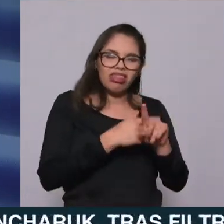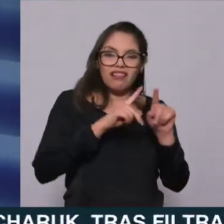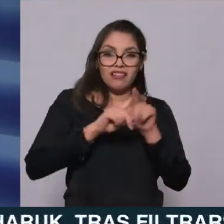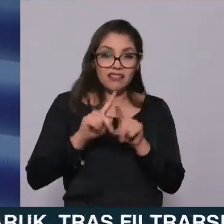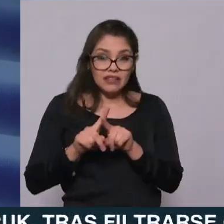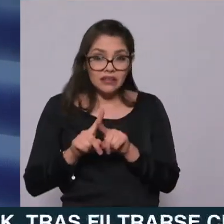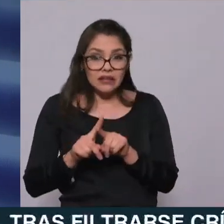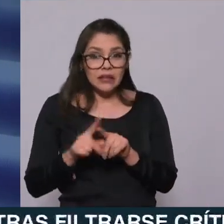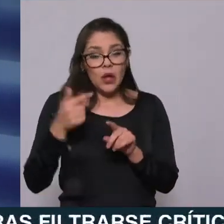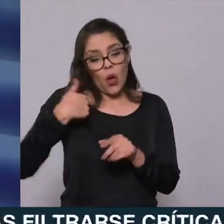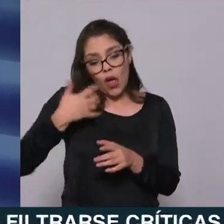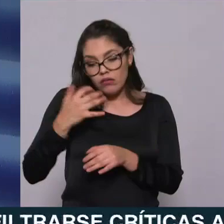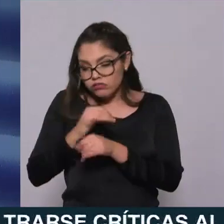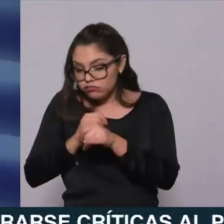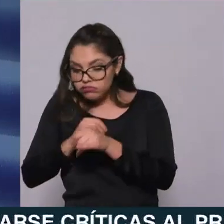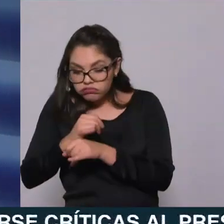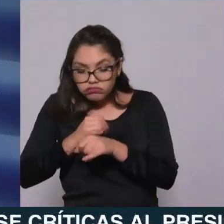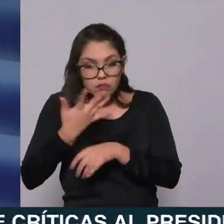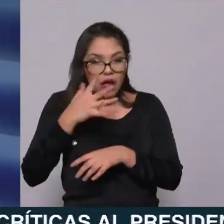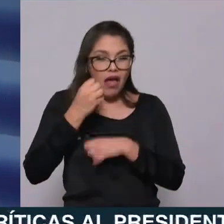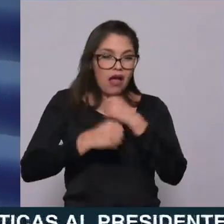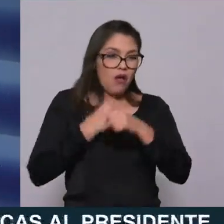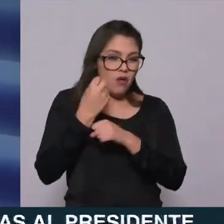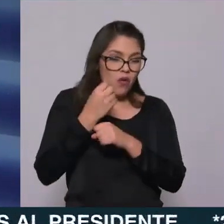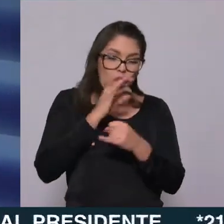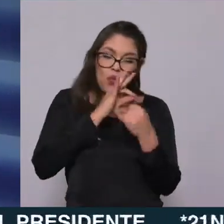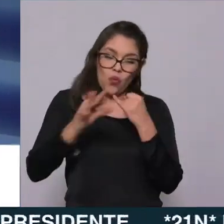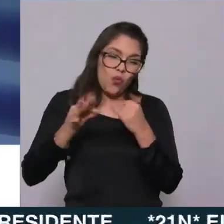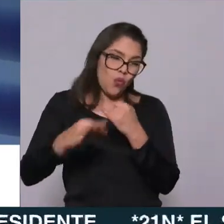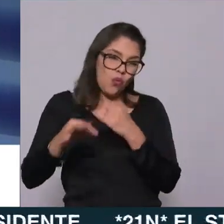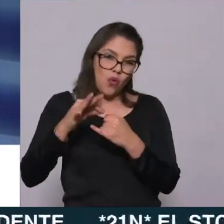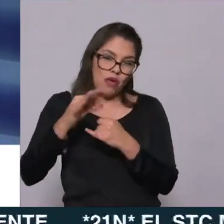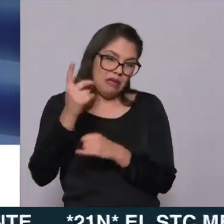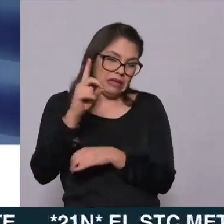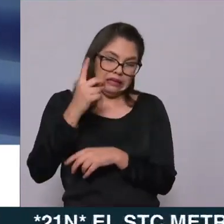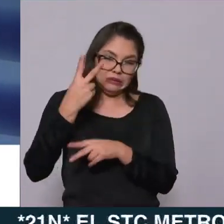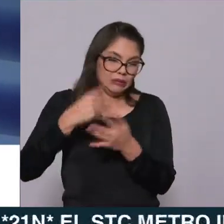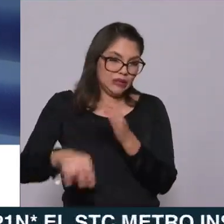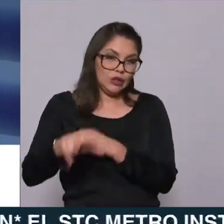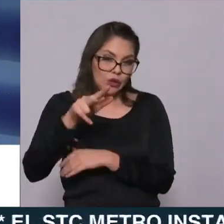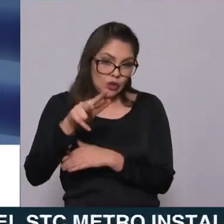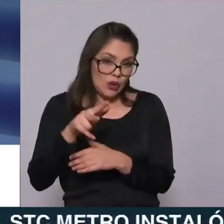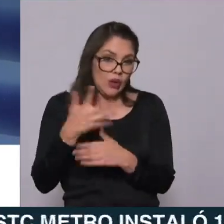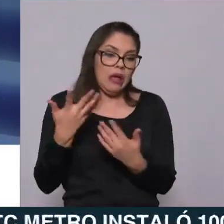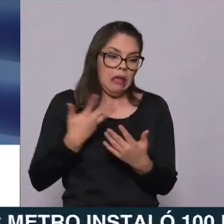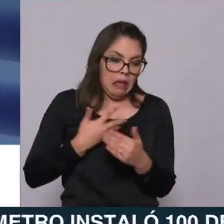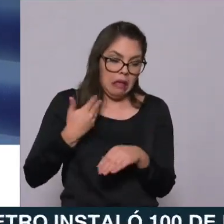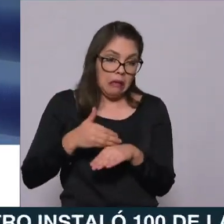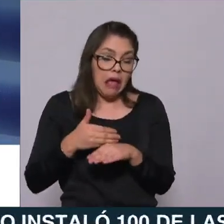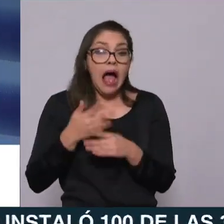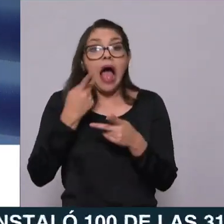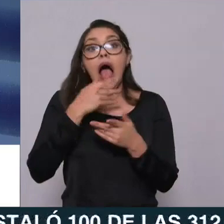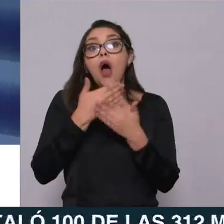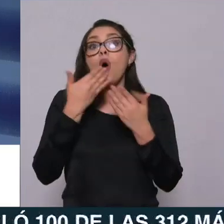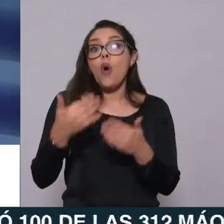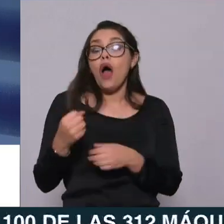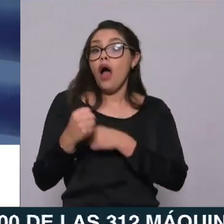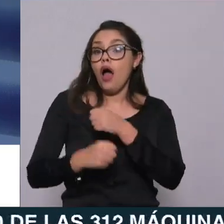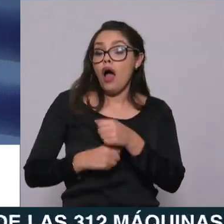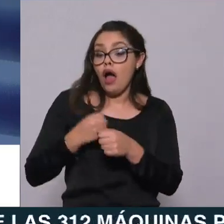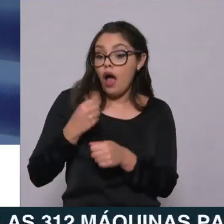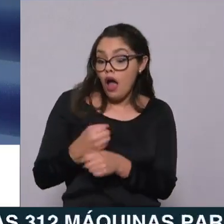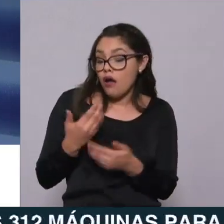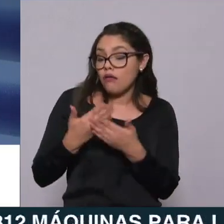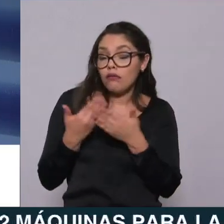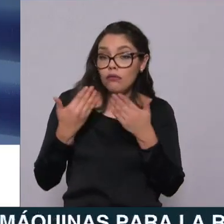del 2018, pues bueno, hay un issue. Hoy la Ciudad de México, por ejemplo, sí tiene señales